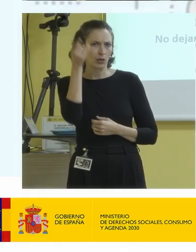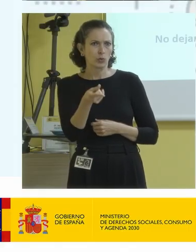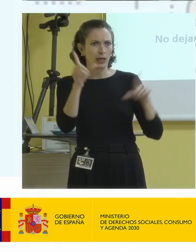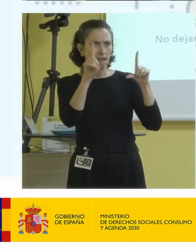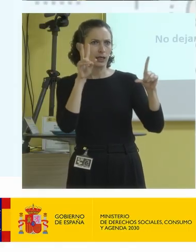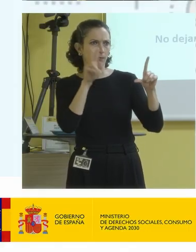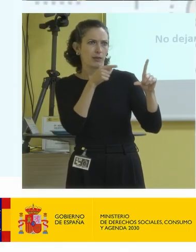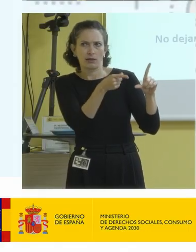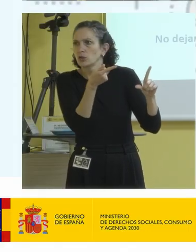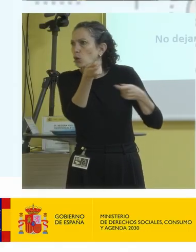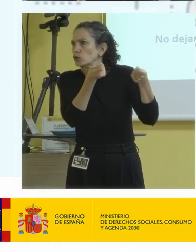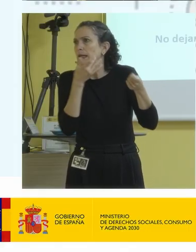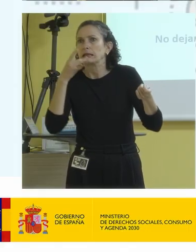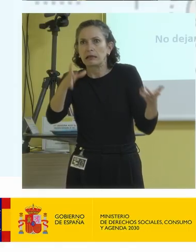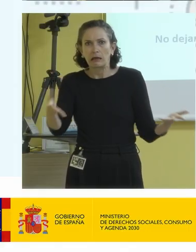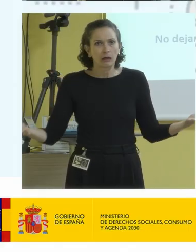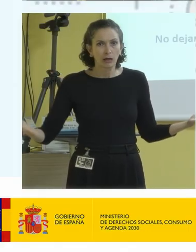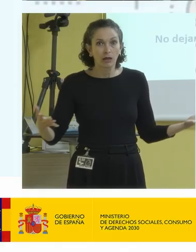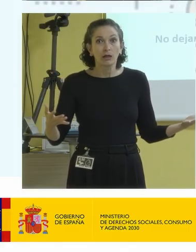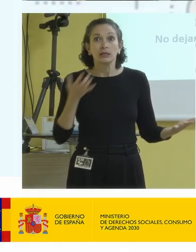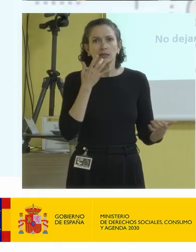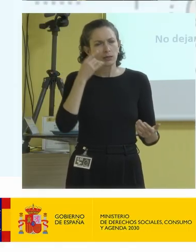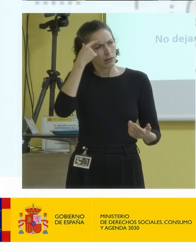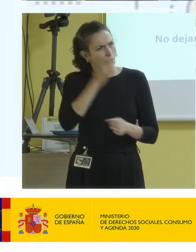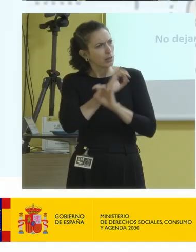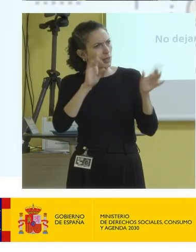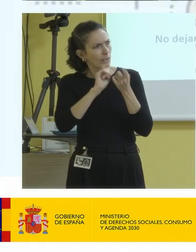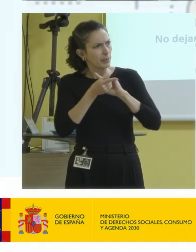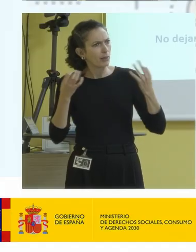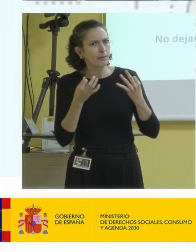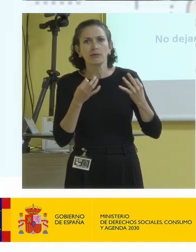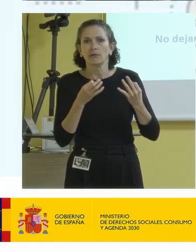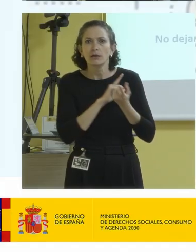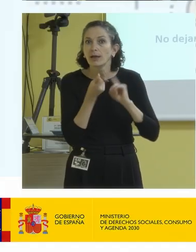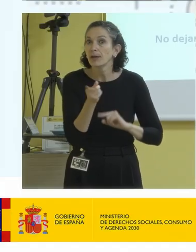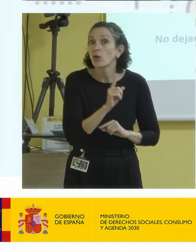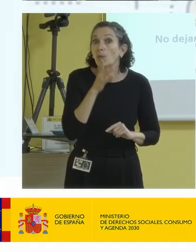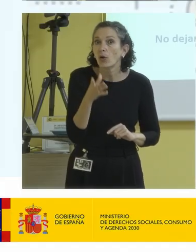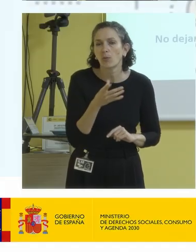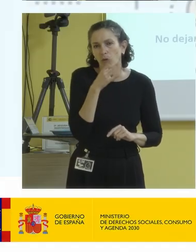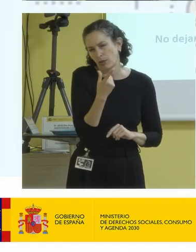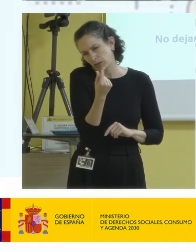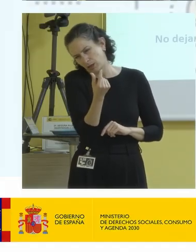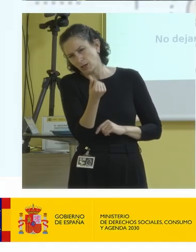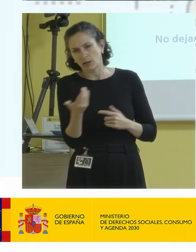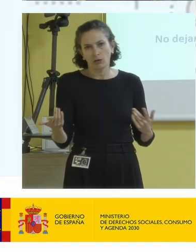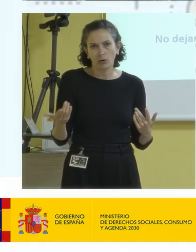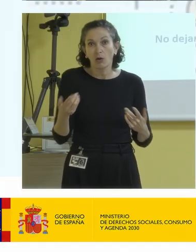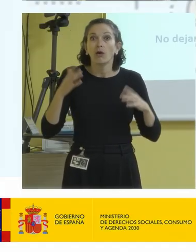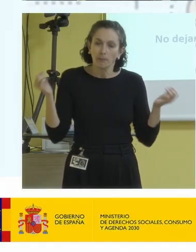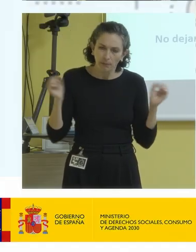controla esto? ¿Sabes? Y es lo que hablamos, si tenemos claro que hay que cambiarlo, ¿por qué no se cambia? Porque hay mucho dinero de por medio, ¿vale? Perfecto, pues habrá que ver